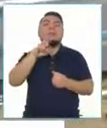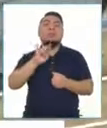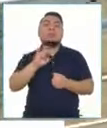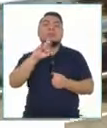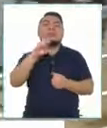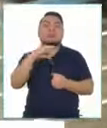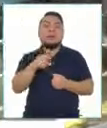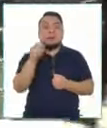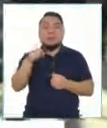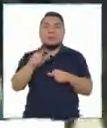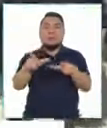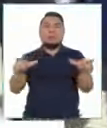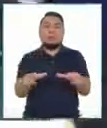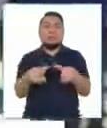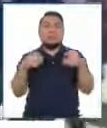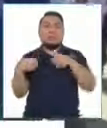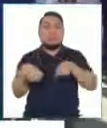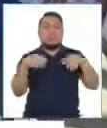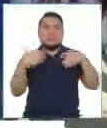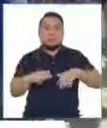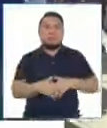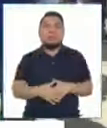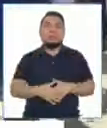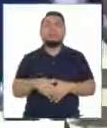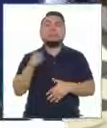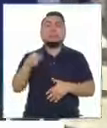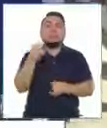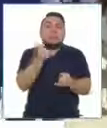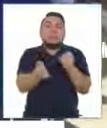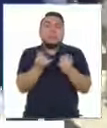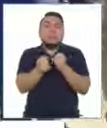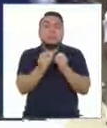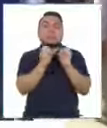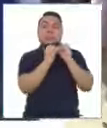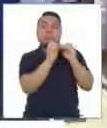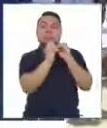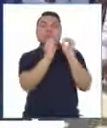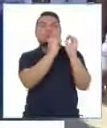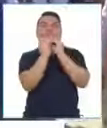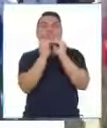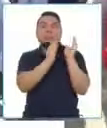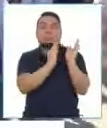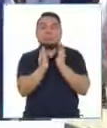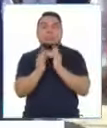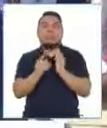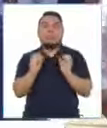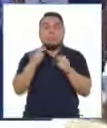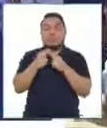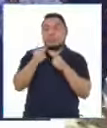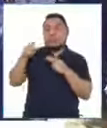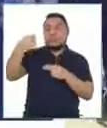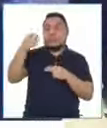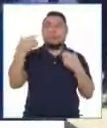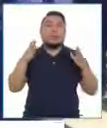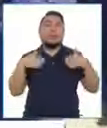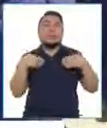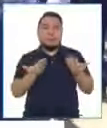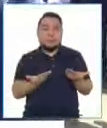este lugar se vienen ejecutando ya los últimos detalles para que dentro de poco se pueda